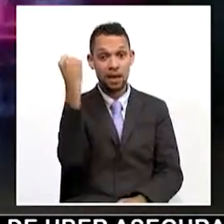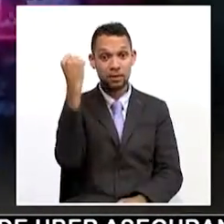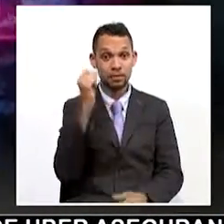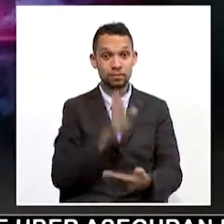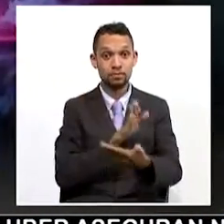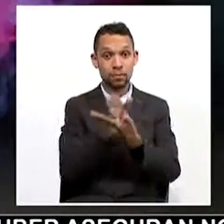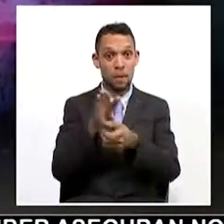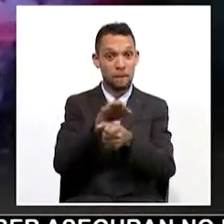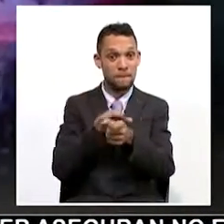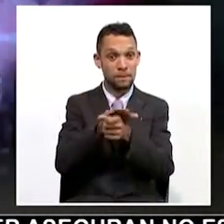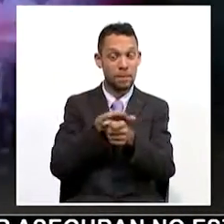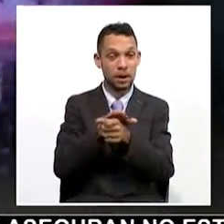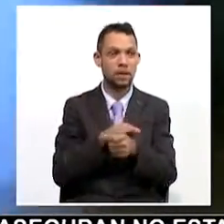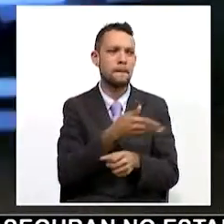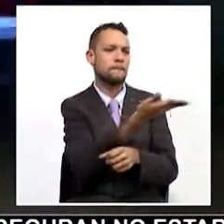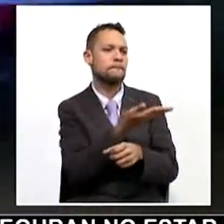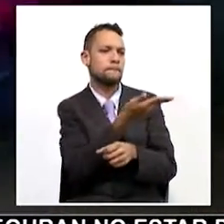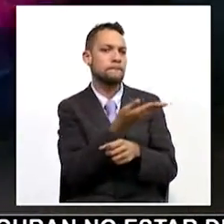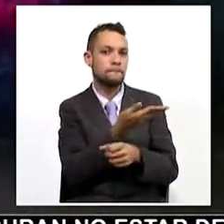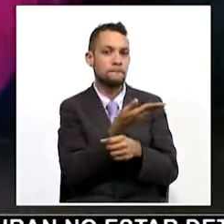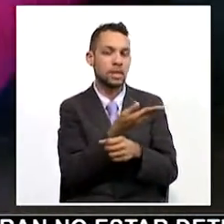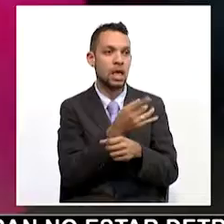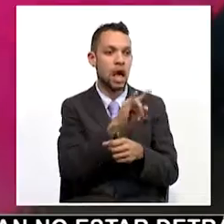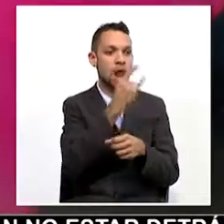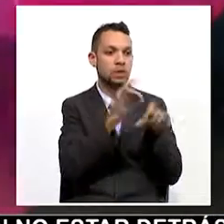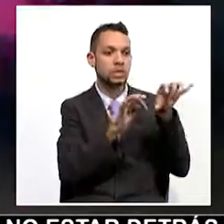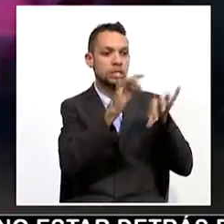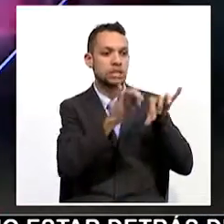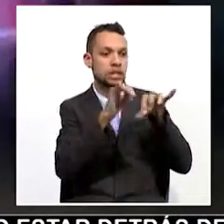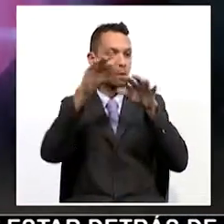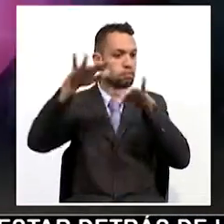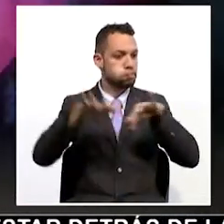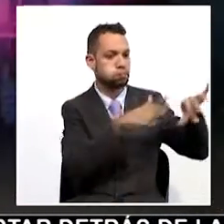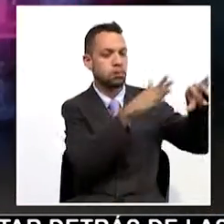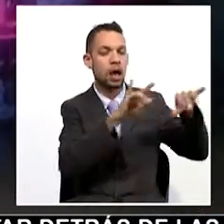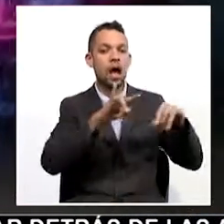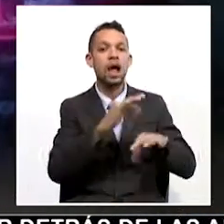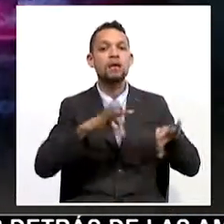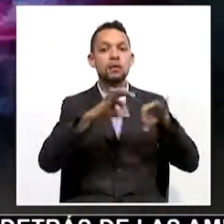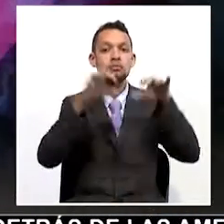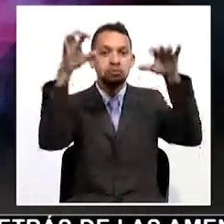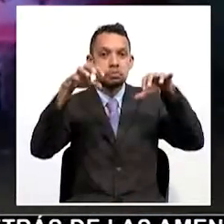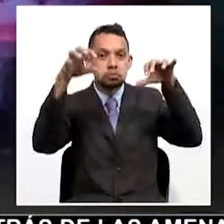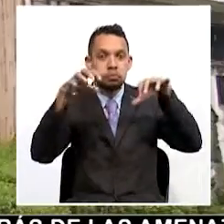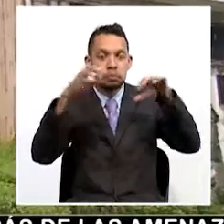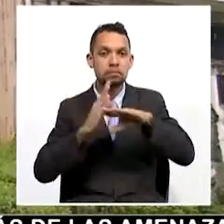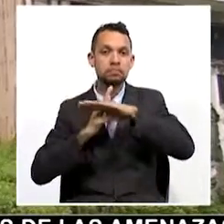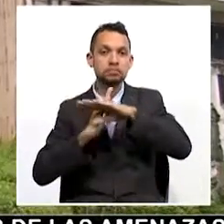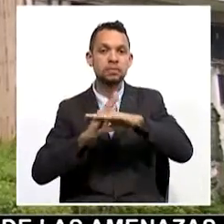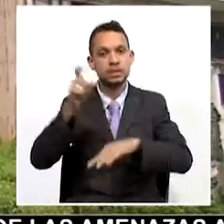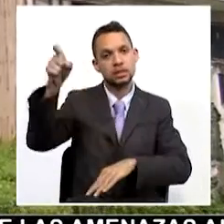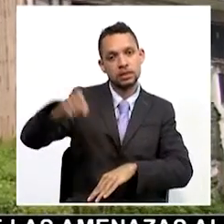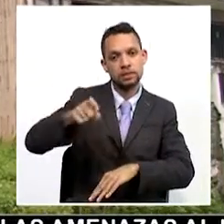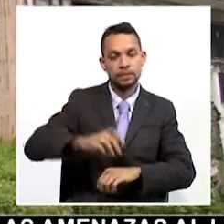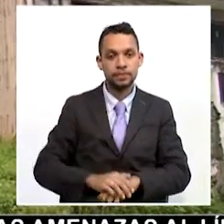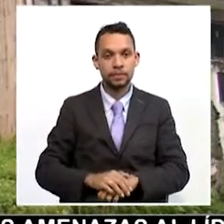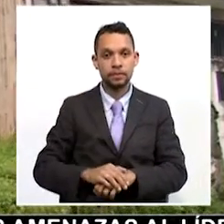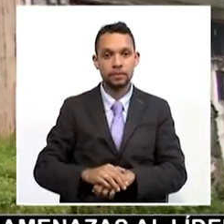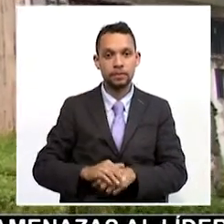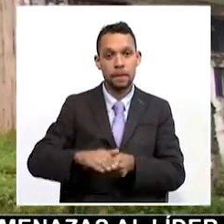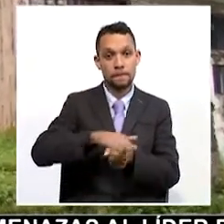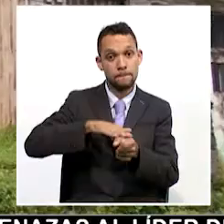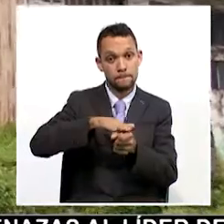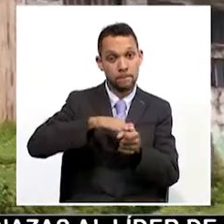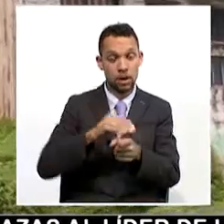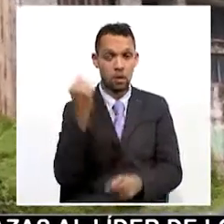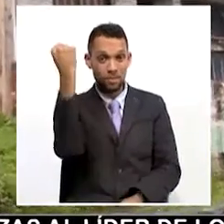habitantes piden mayor acompañamiento de la unidad de gestión del riesgo para evitar una tragedia a raíz de las fuertes lluvias. Habitantes del barrio Aranjuez